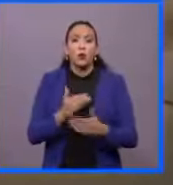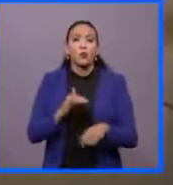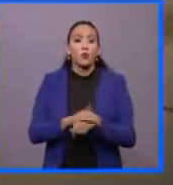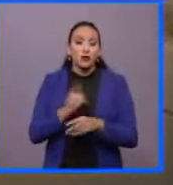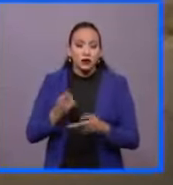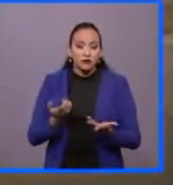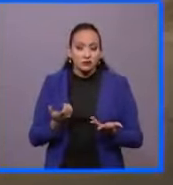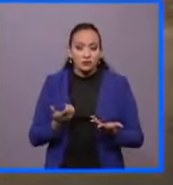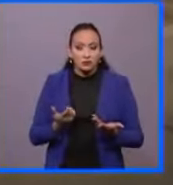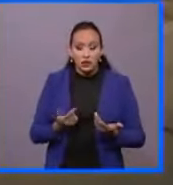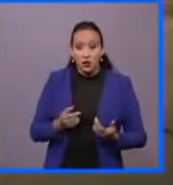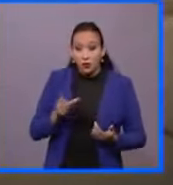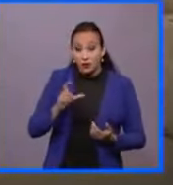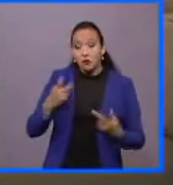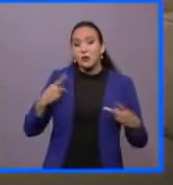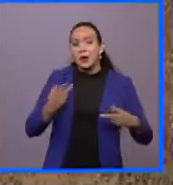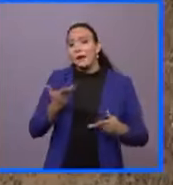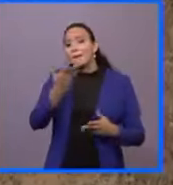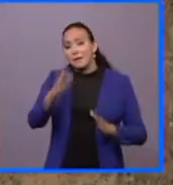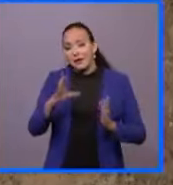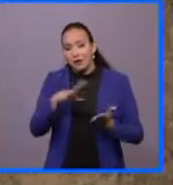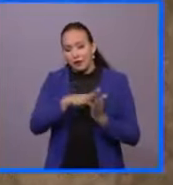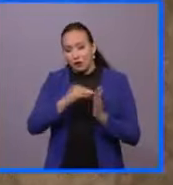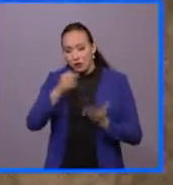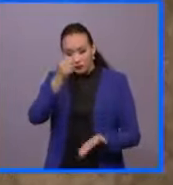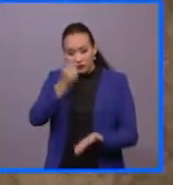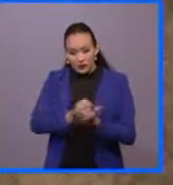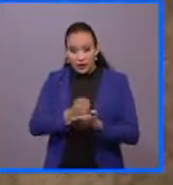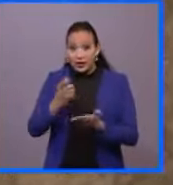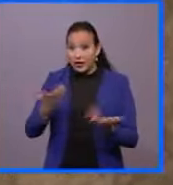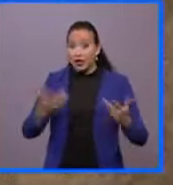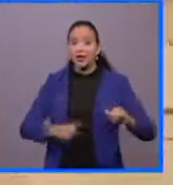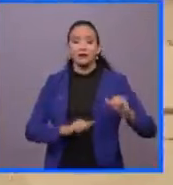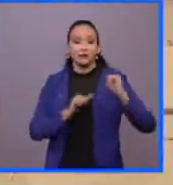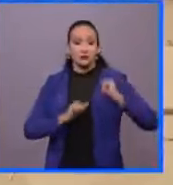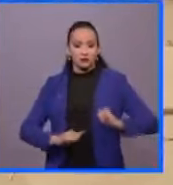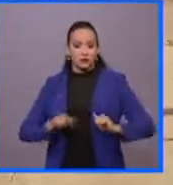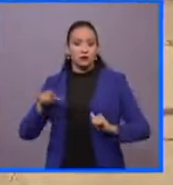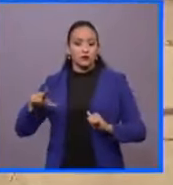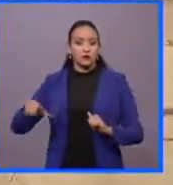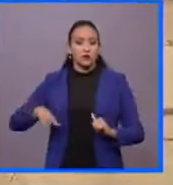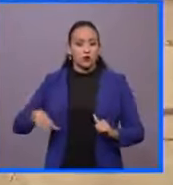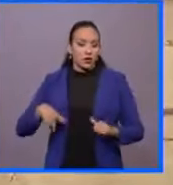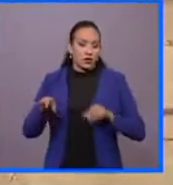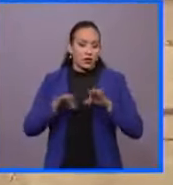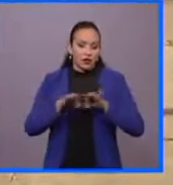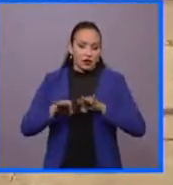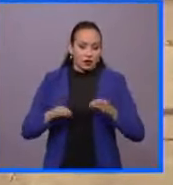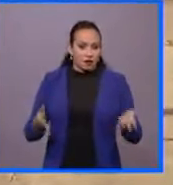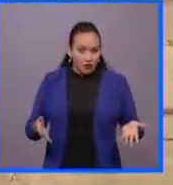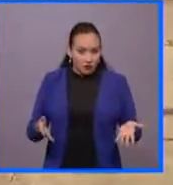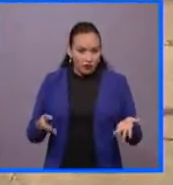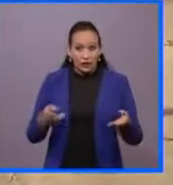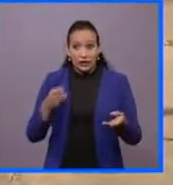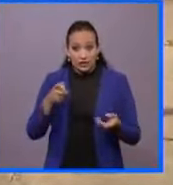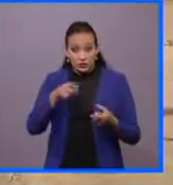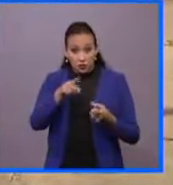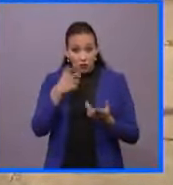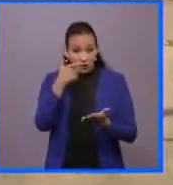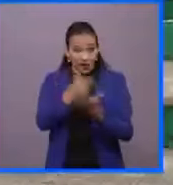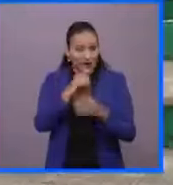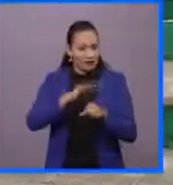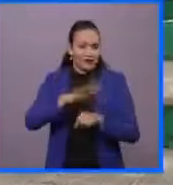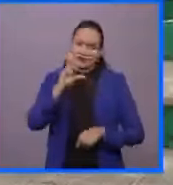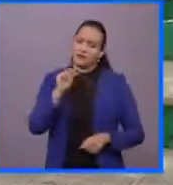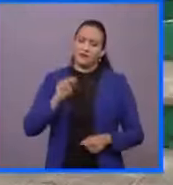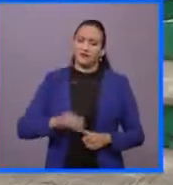la certificación es una actividad realizada por servidores públicos en el ejercicio de sus funciones que no genera costos